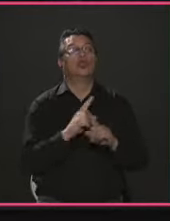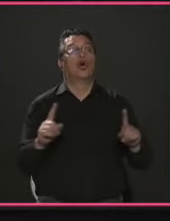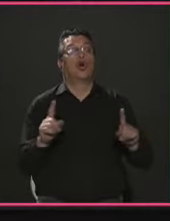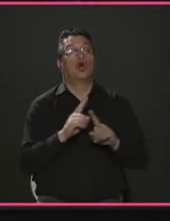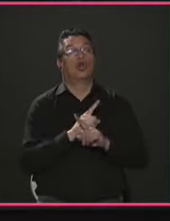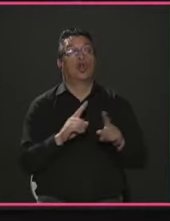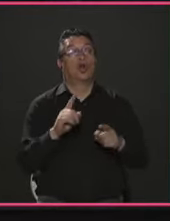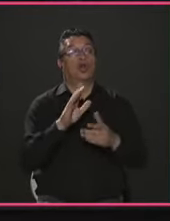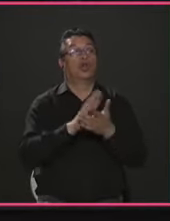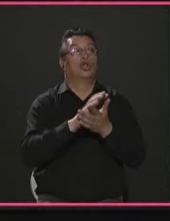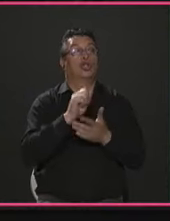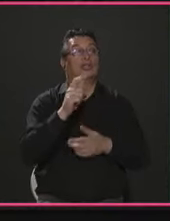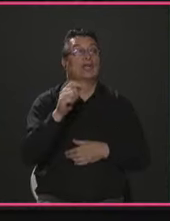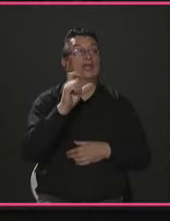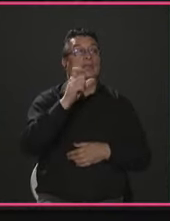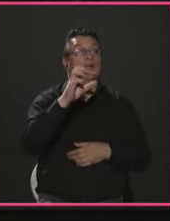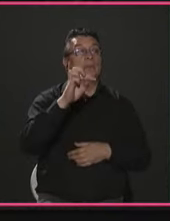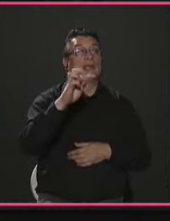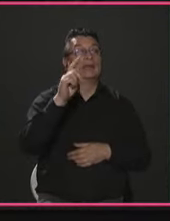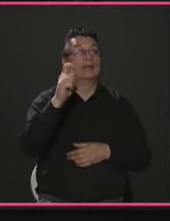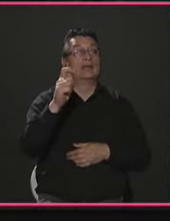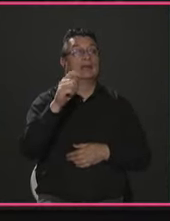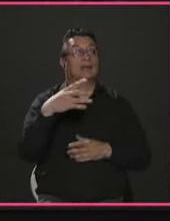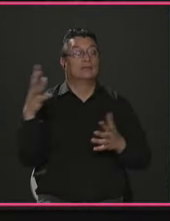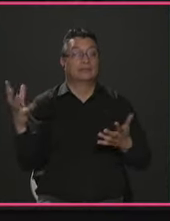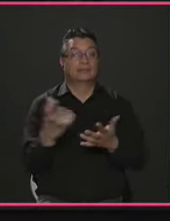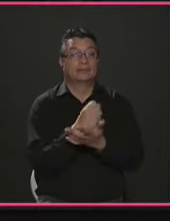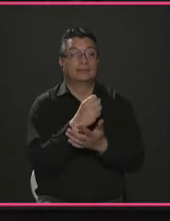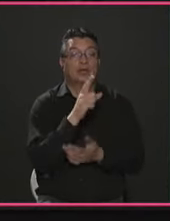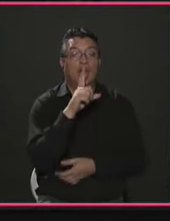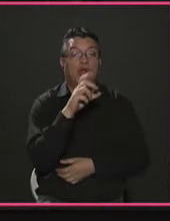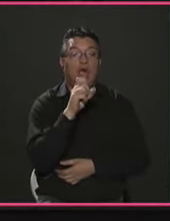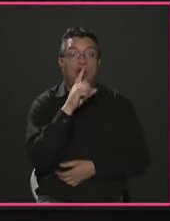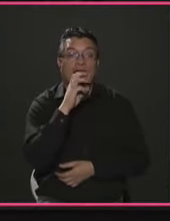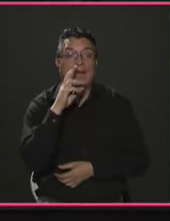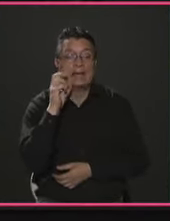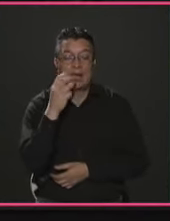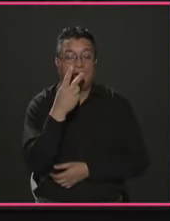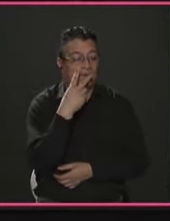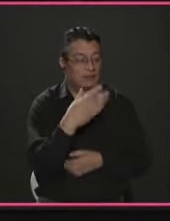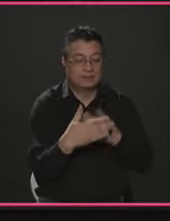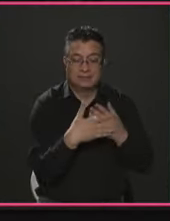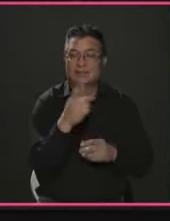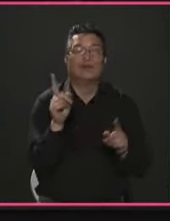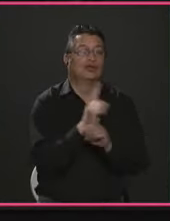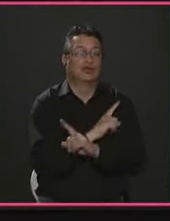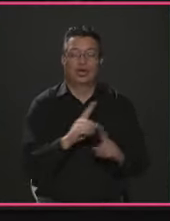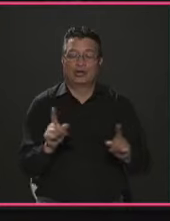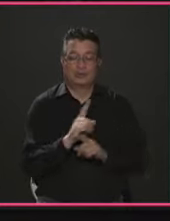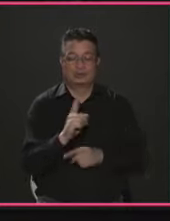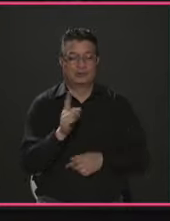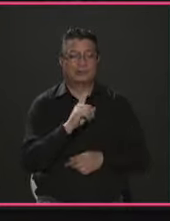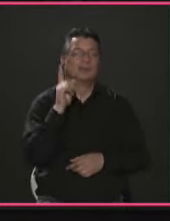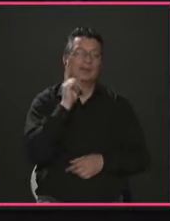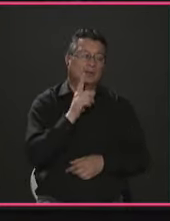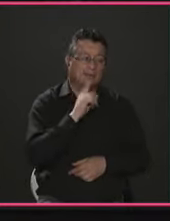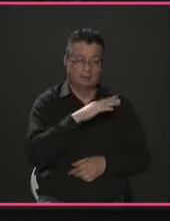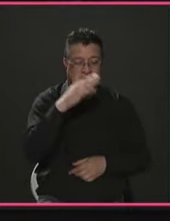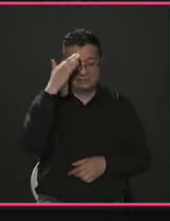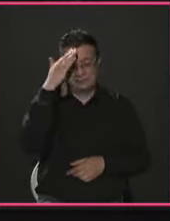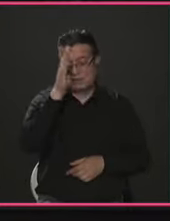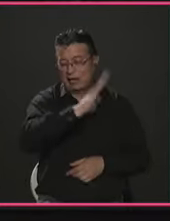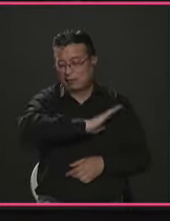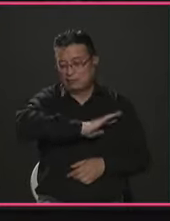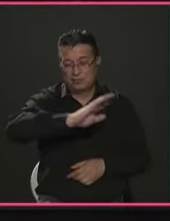char bt no los va a hacer ganar la lotería por ningún lado no es que yo vi el diario no no no no chao chao no no